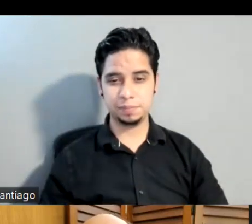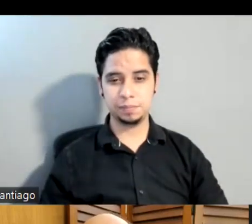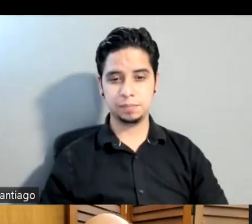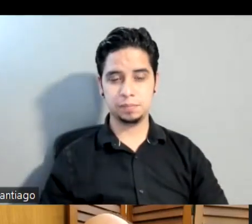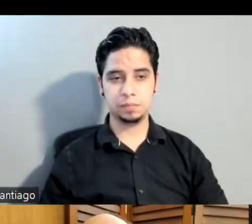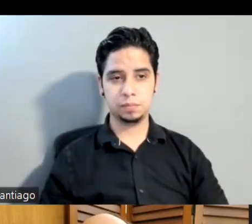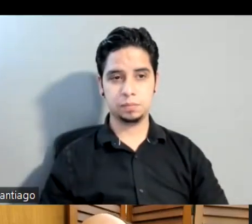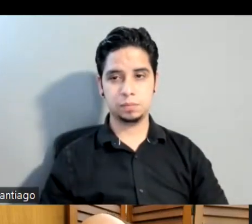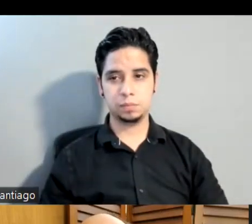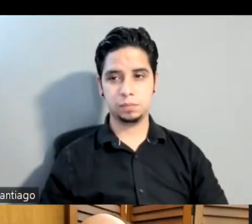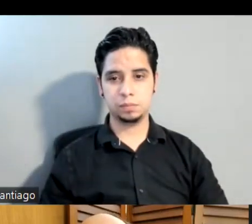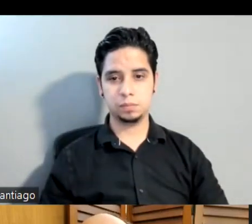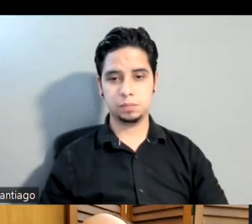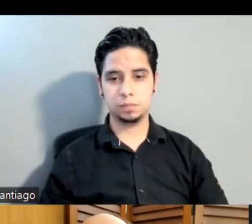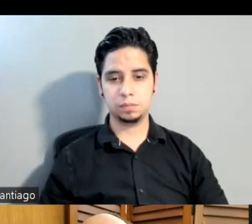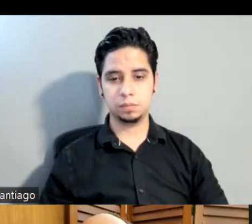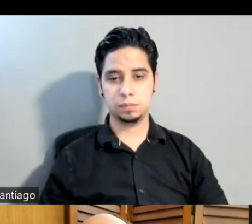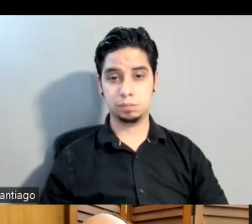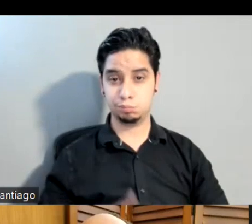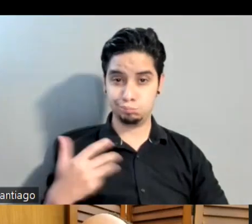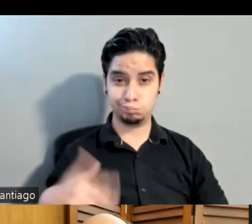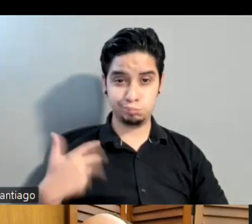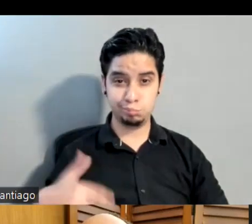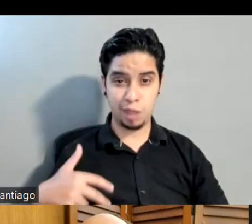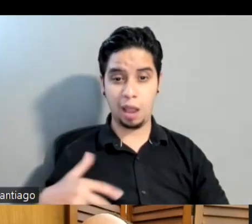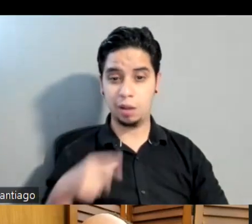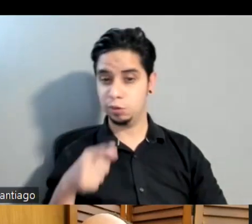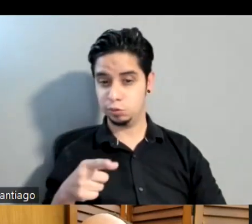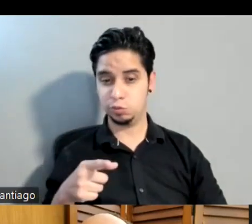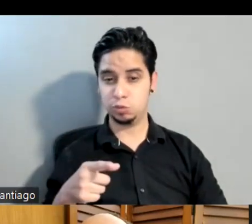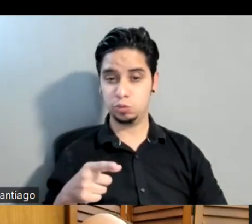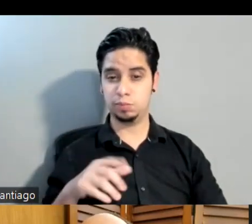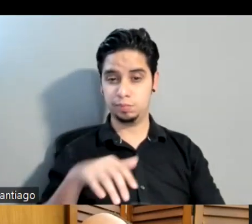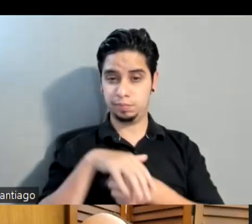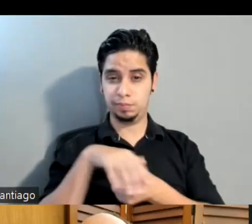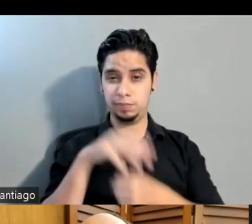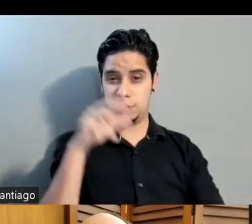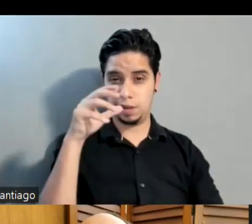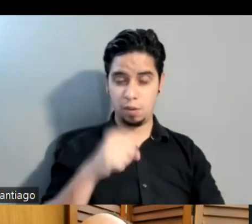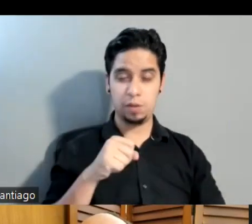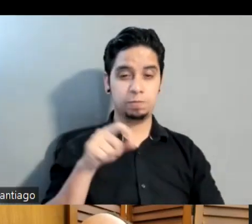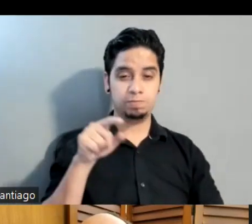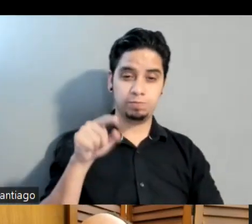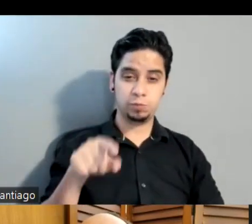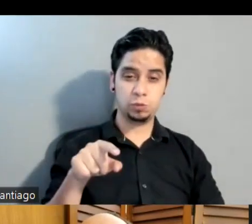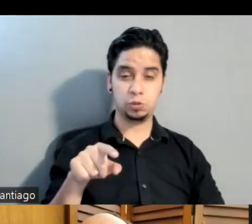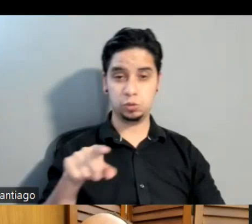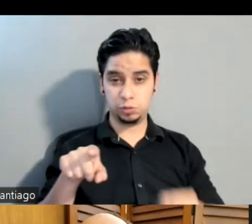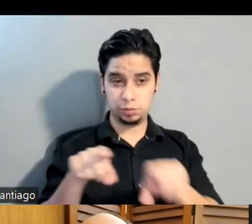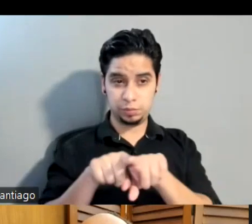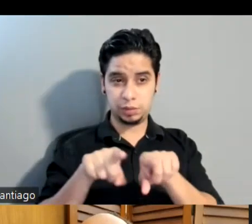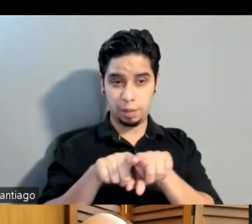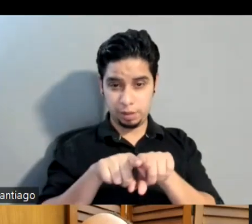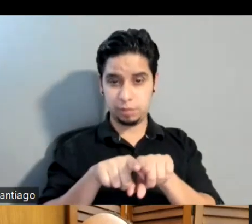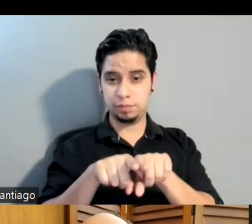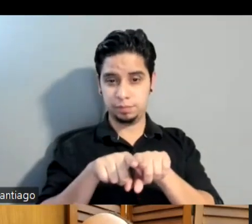sea, y entonces... Total. Y tú, exacto, tú eres de Caguas y tú básicamente también